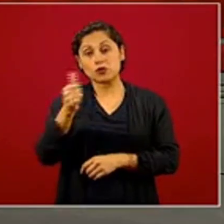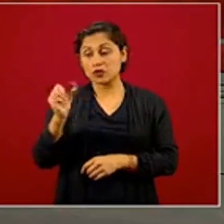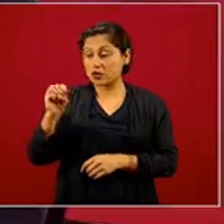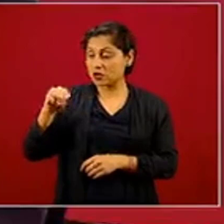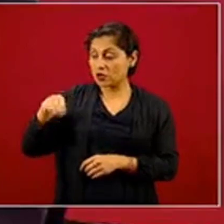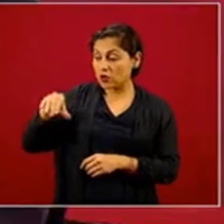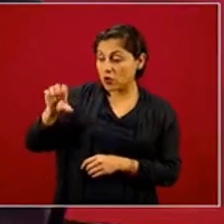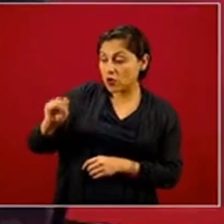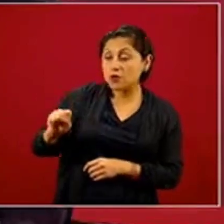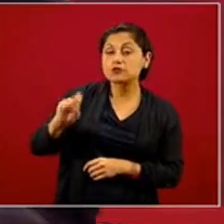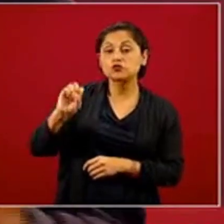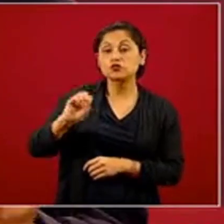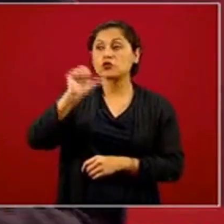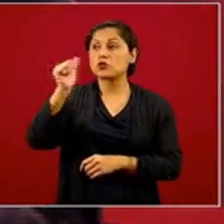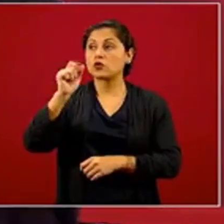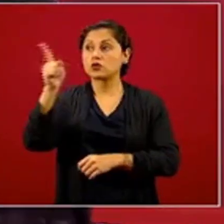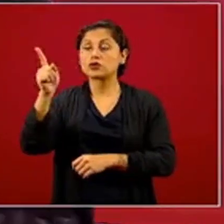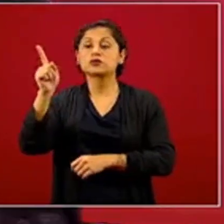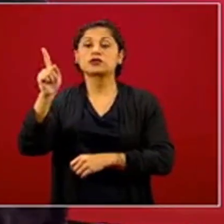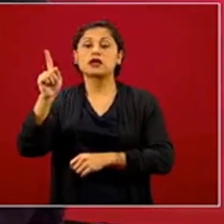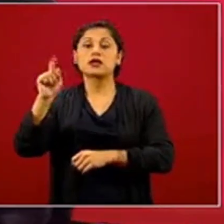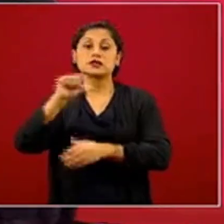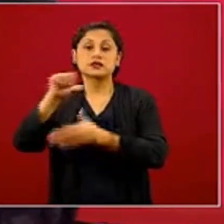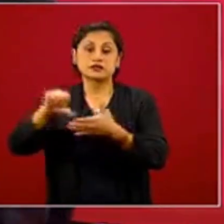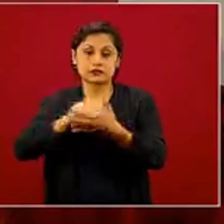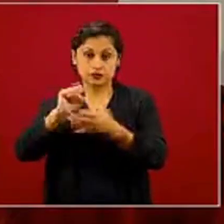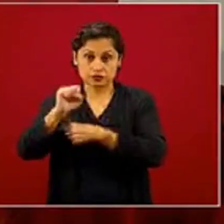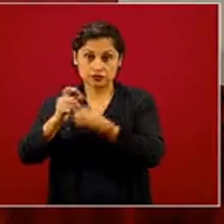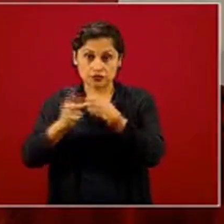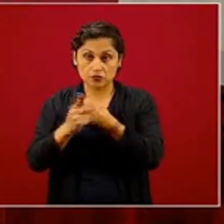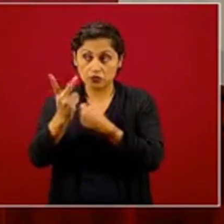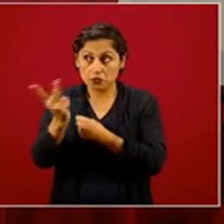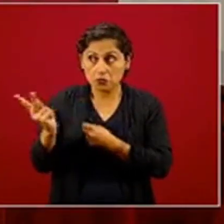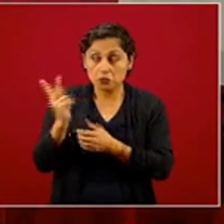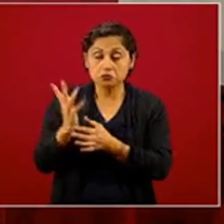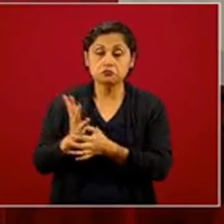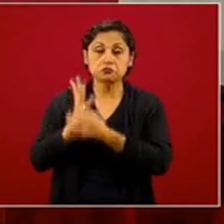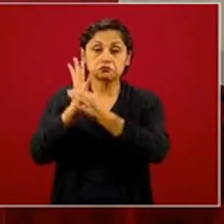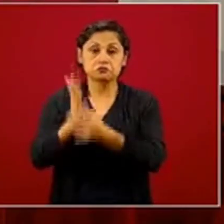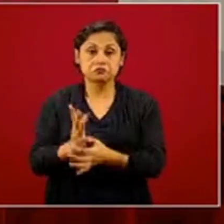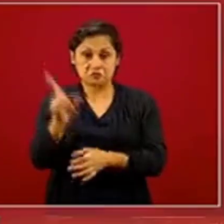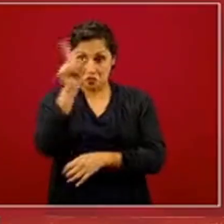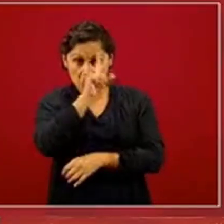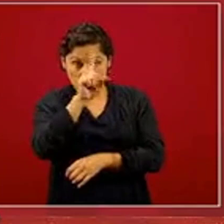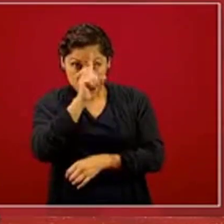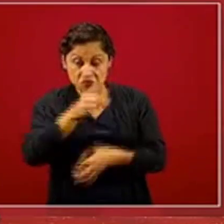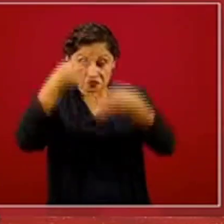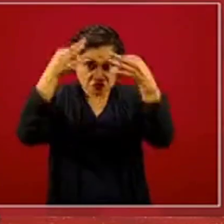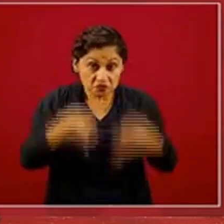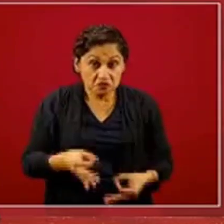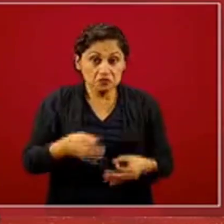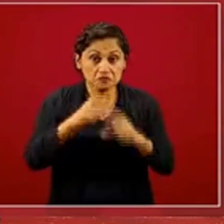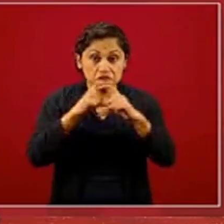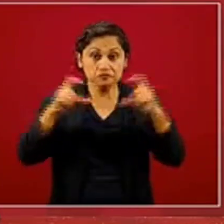varias agencias europeas, dijeran no hay una recomendación formal de